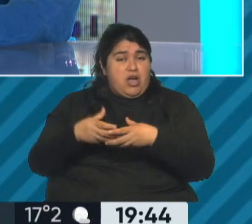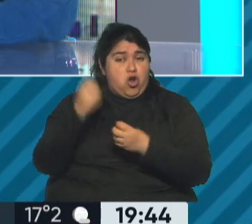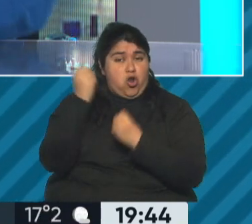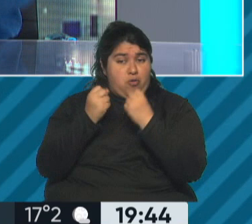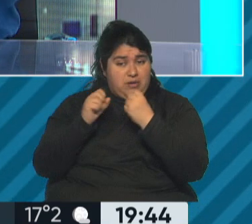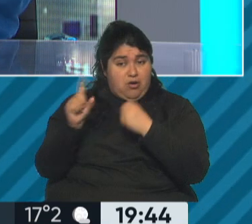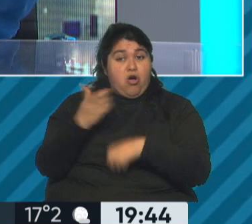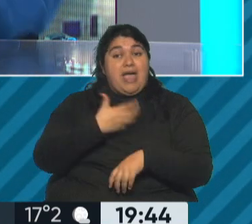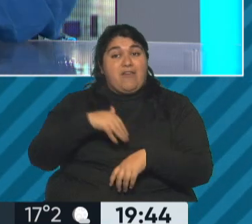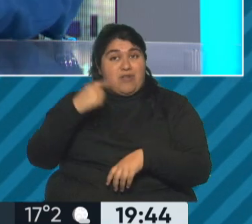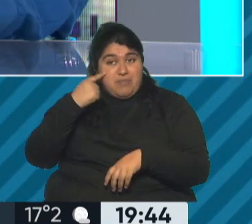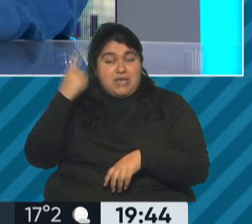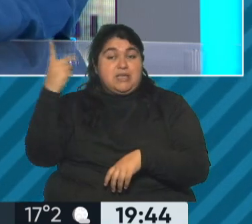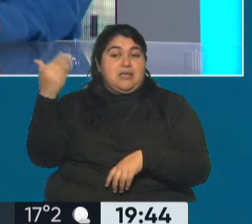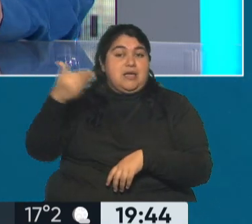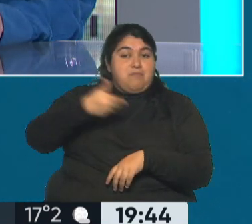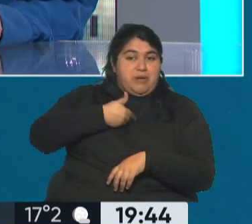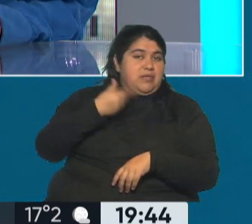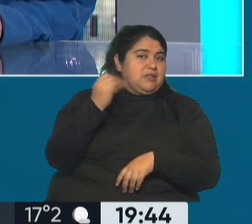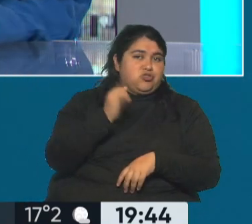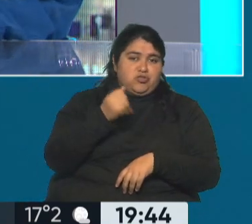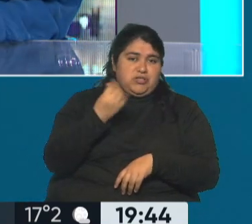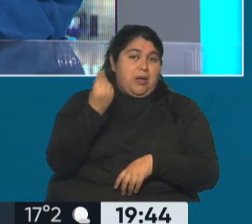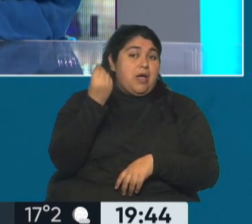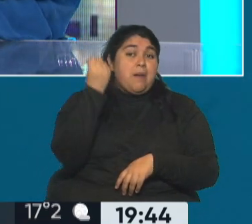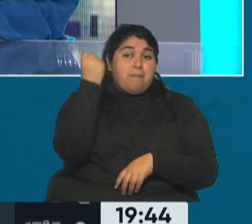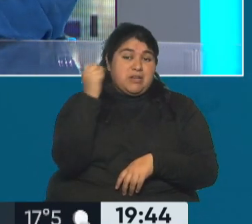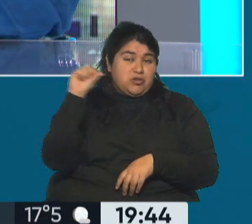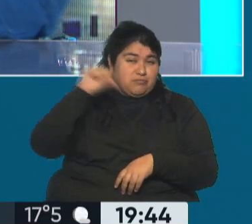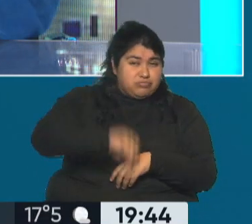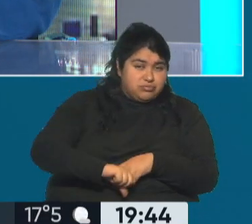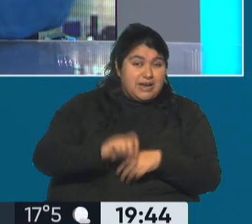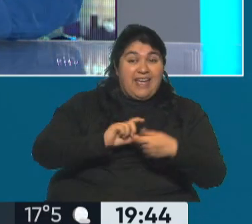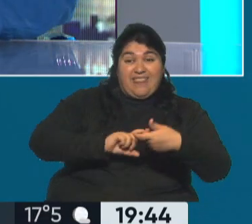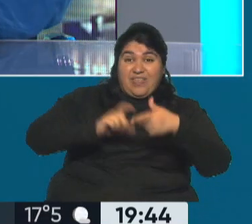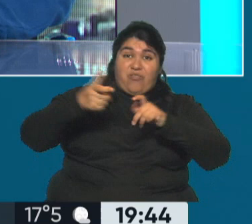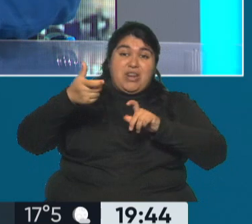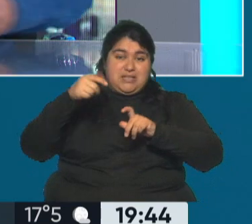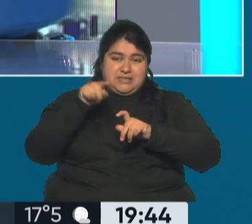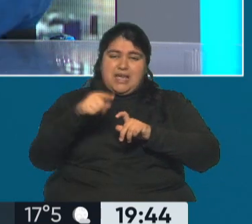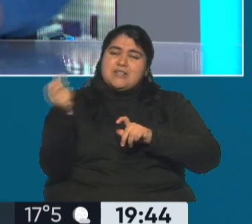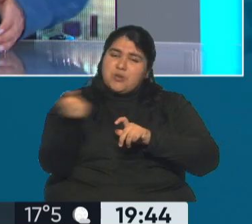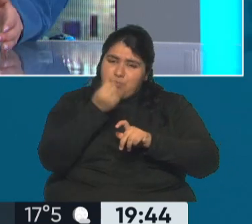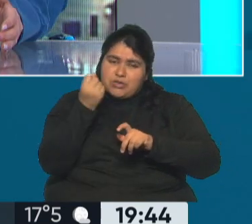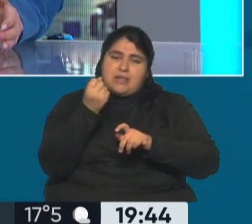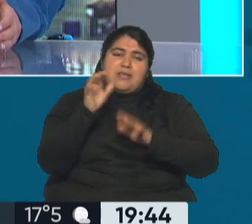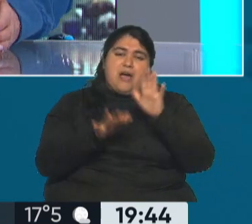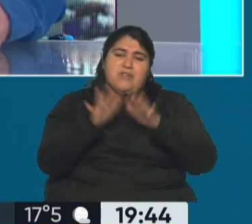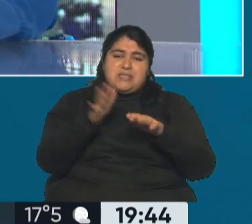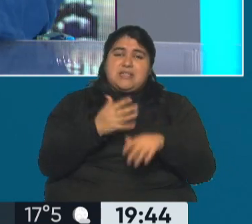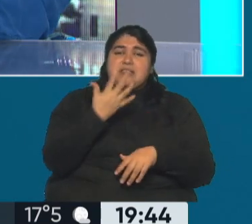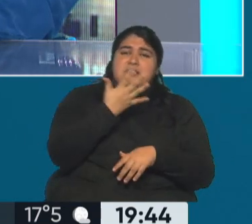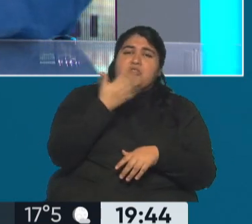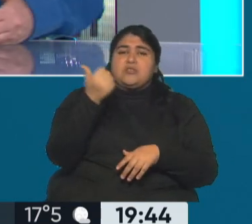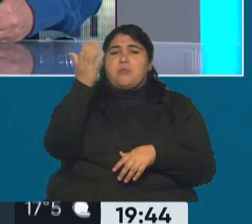el Fondo Monetario viene pidiendo desde mayo una devaluación brusca. Ahí sí está buena la diferencia. Una cosa es hacer, no sé, 5 o 6% en un mes,